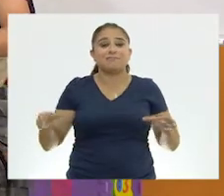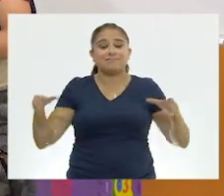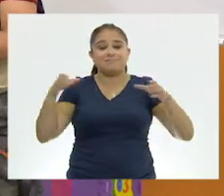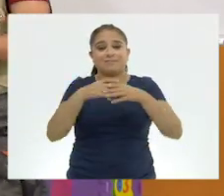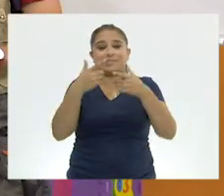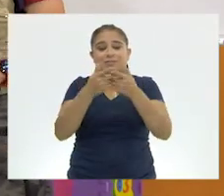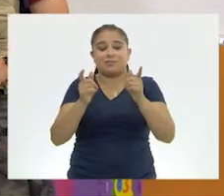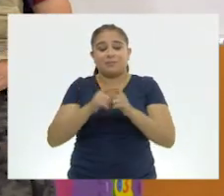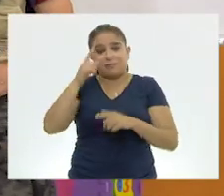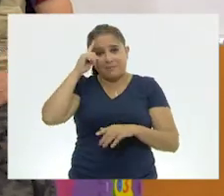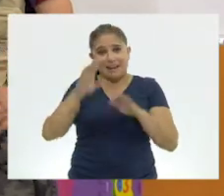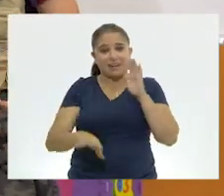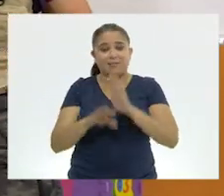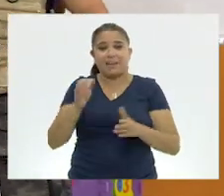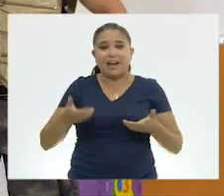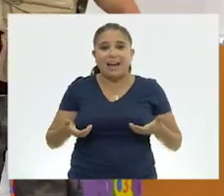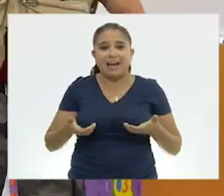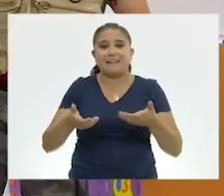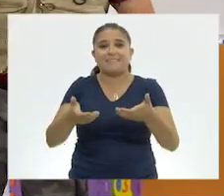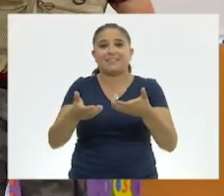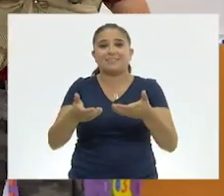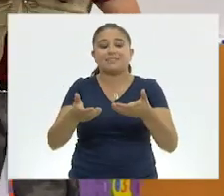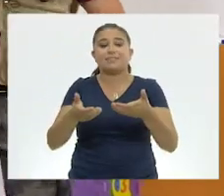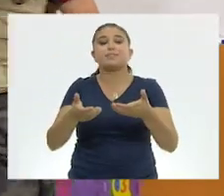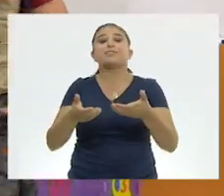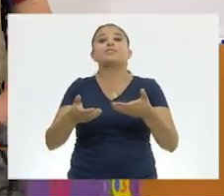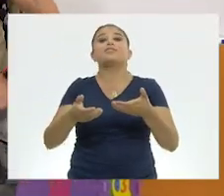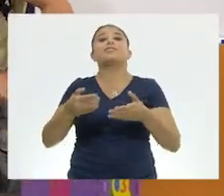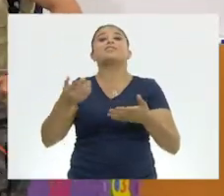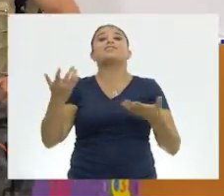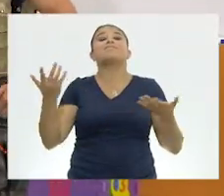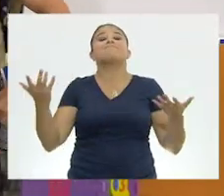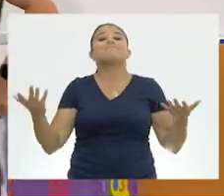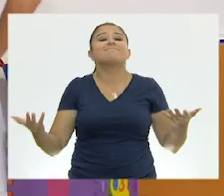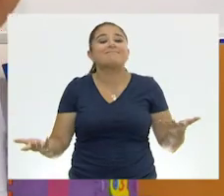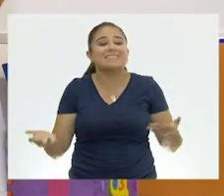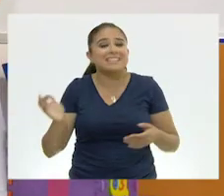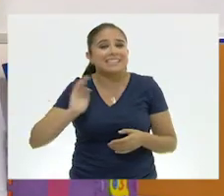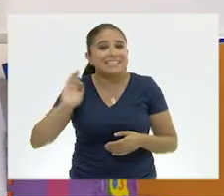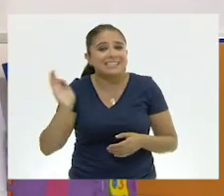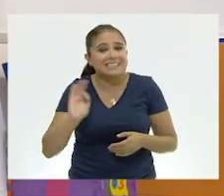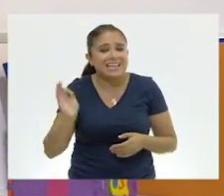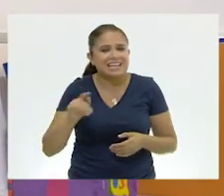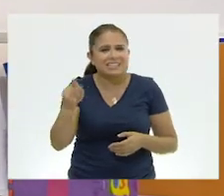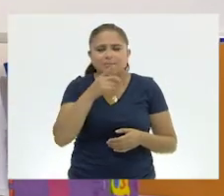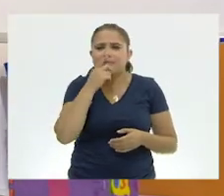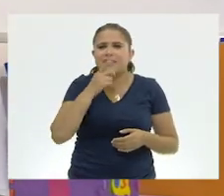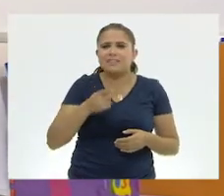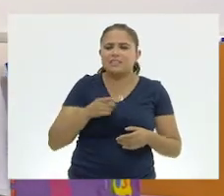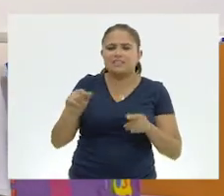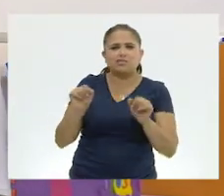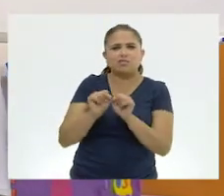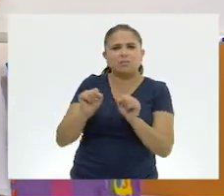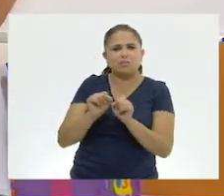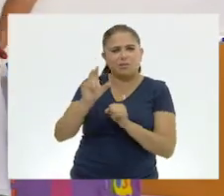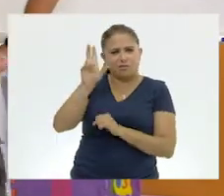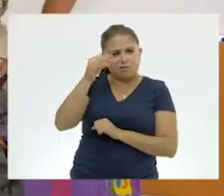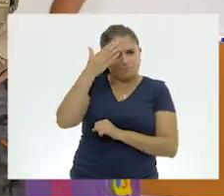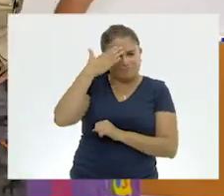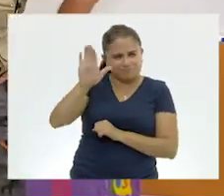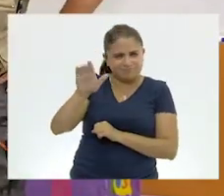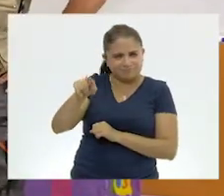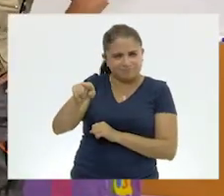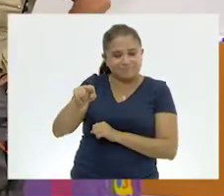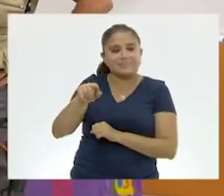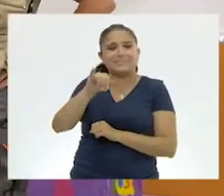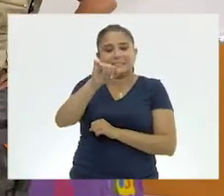interior para encontrar el camino. ¿Qué tal? Si es, me dices cómo se llama esta sobrina porque no la conozco.